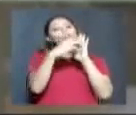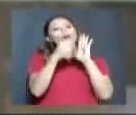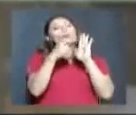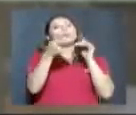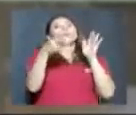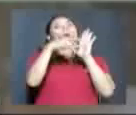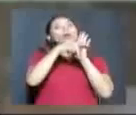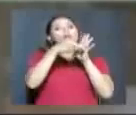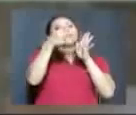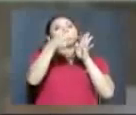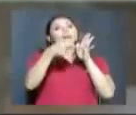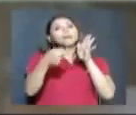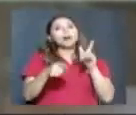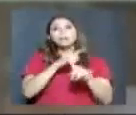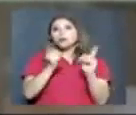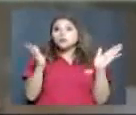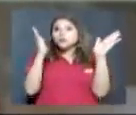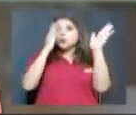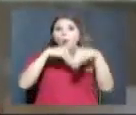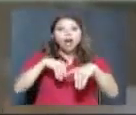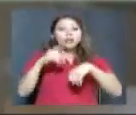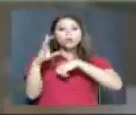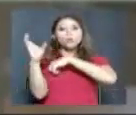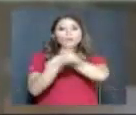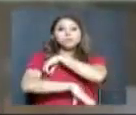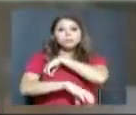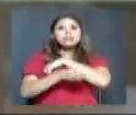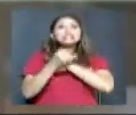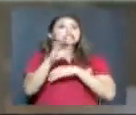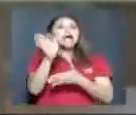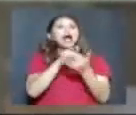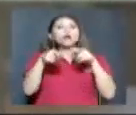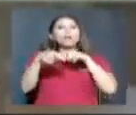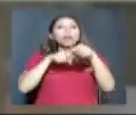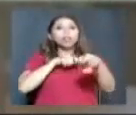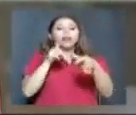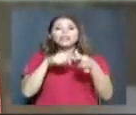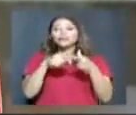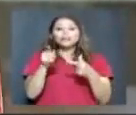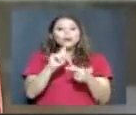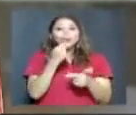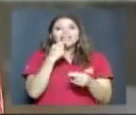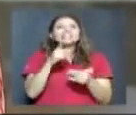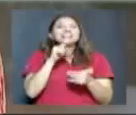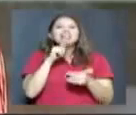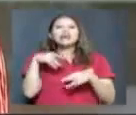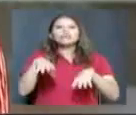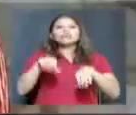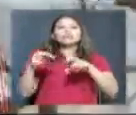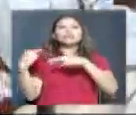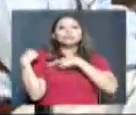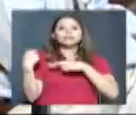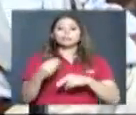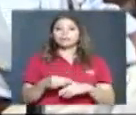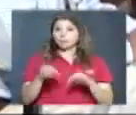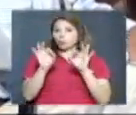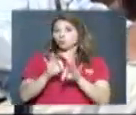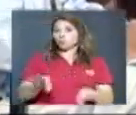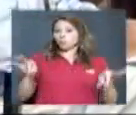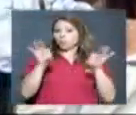el limbo. No hay ni siquiera una indicación de cuál es el actor responsable de atender las debidas comisiones de incumplimiento. Es muy importante que la gente que está